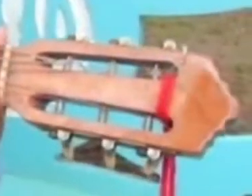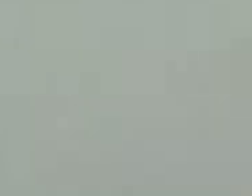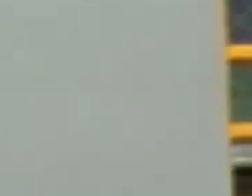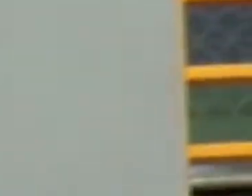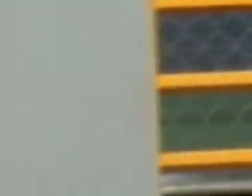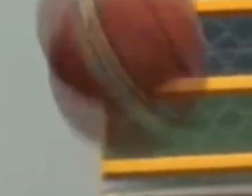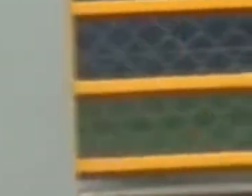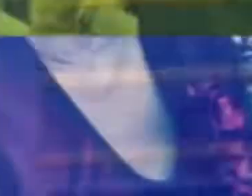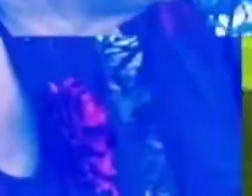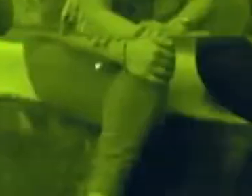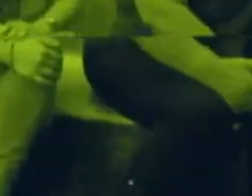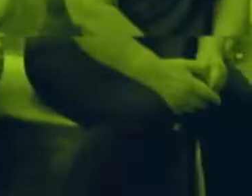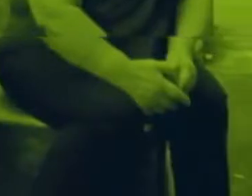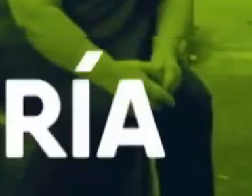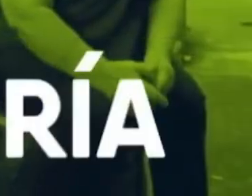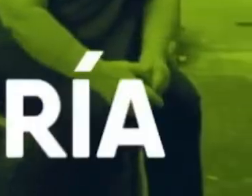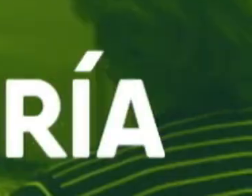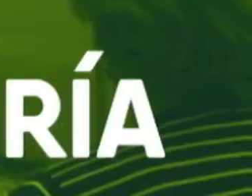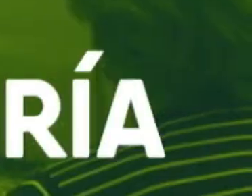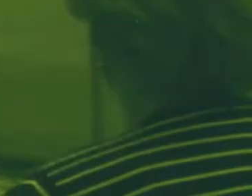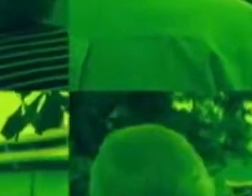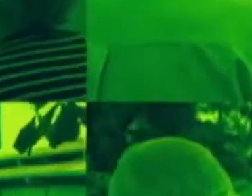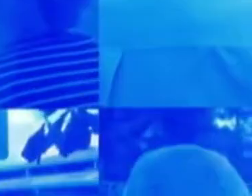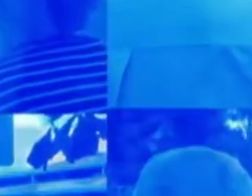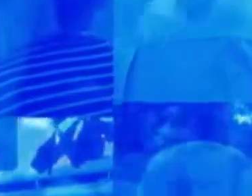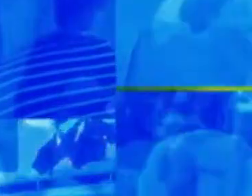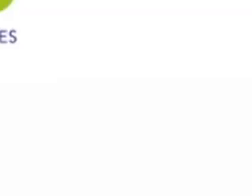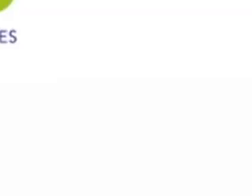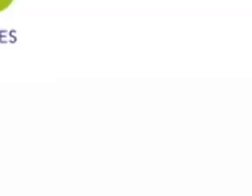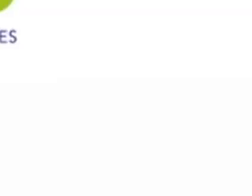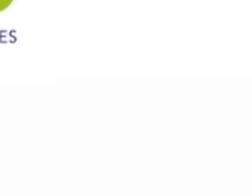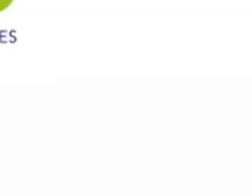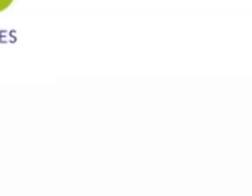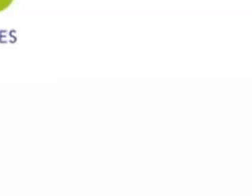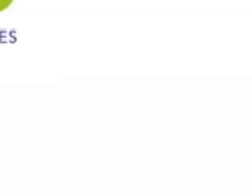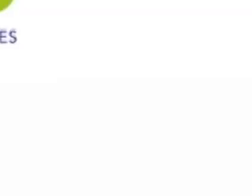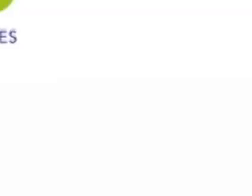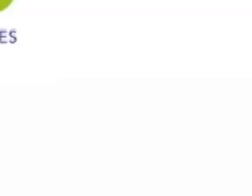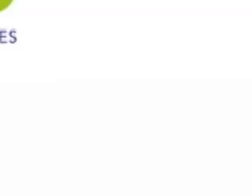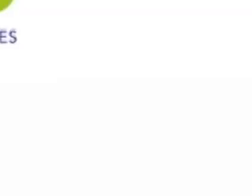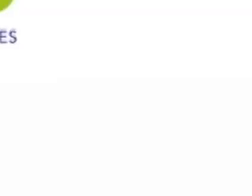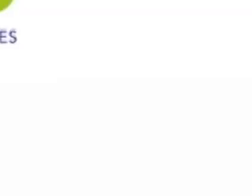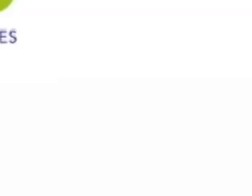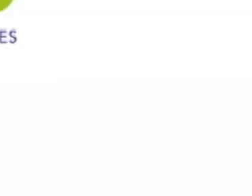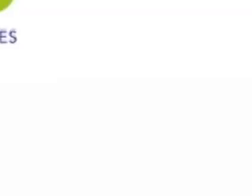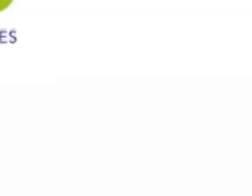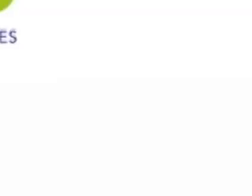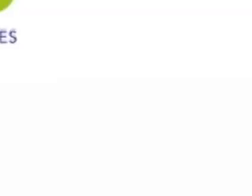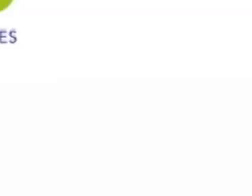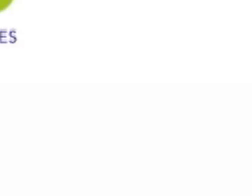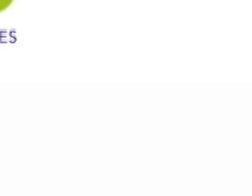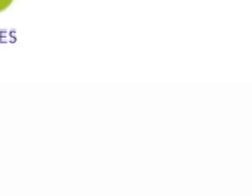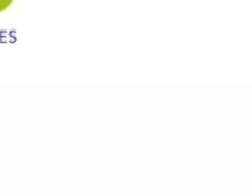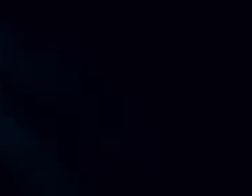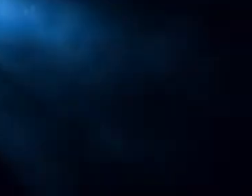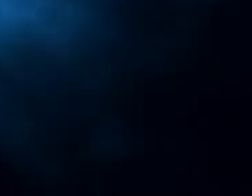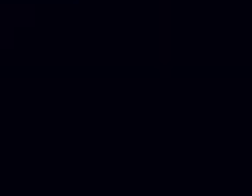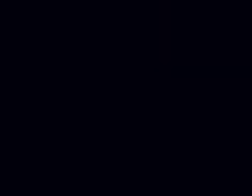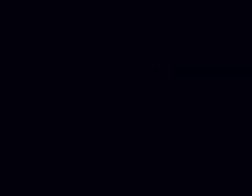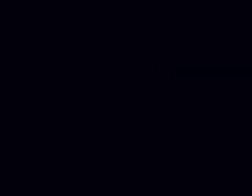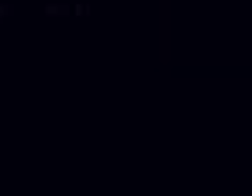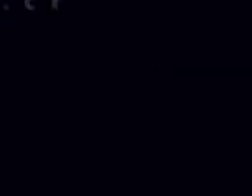la vejez vivida con calidad. Somos 65, a las 3:30 de la tarde y repetición a las 10:30 de la